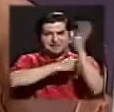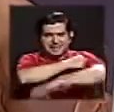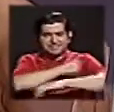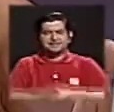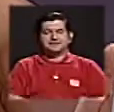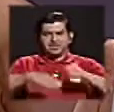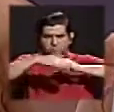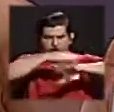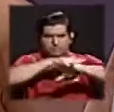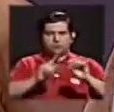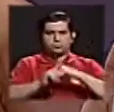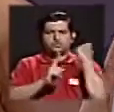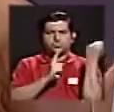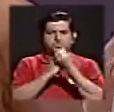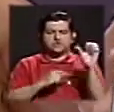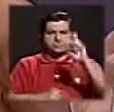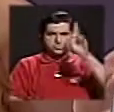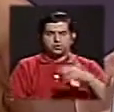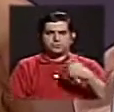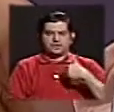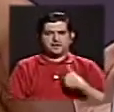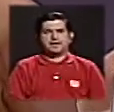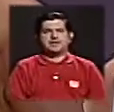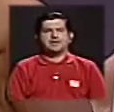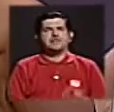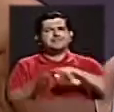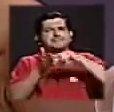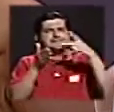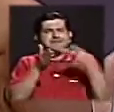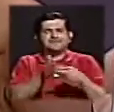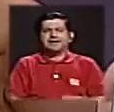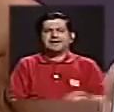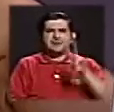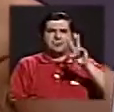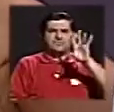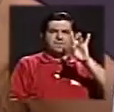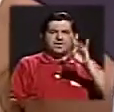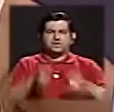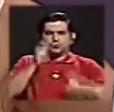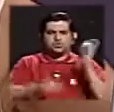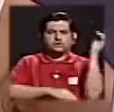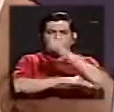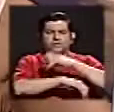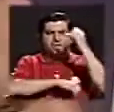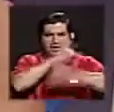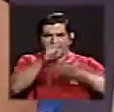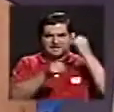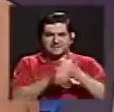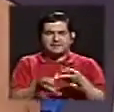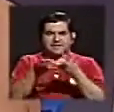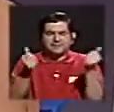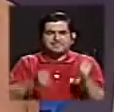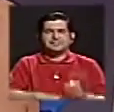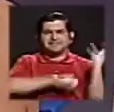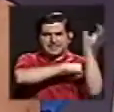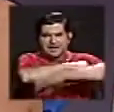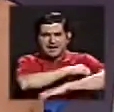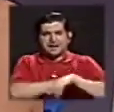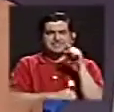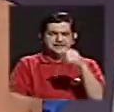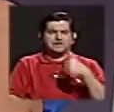del Aborto y la situación en Costa Rica. ¿Cuál es el significado del 28 de septiembre como Día Internacional por la Despenalización del